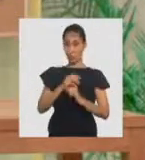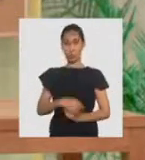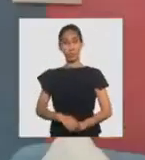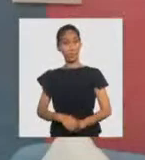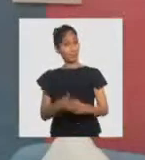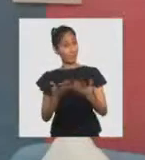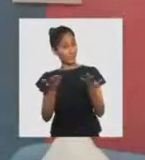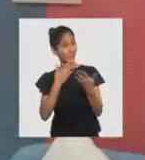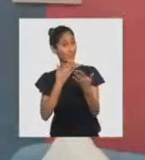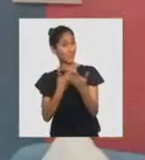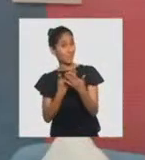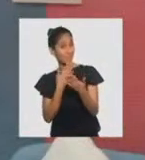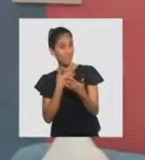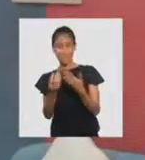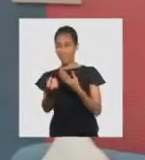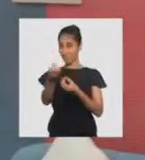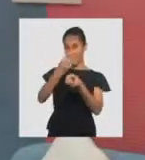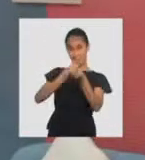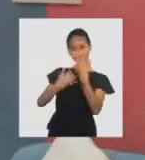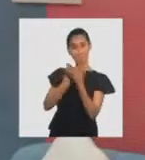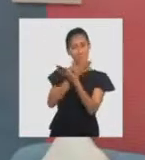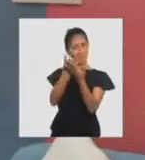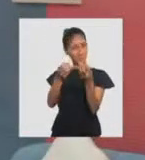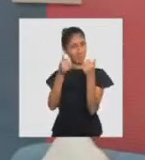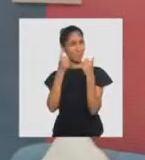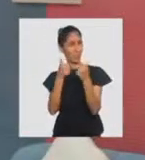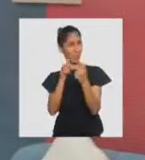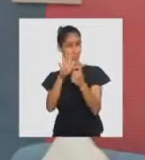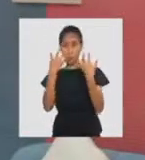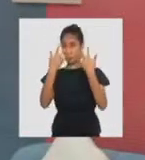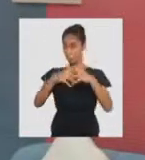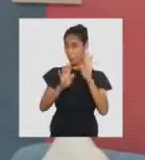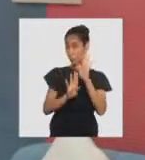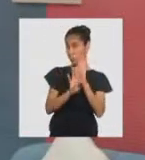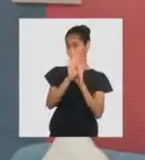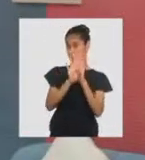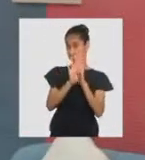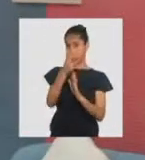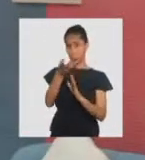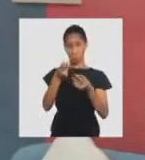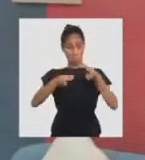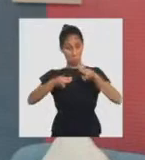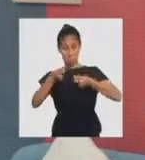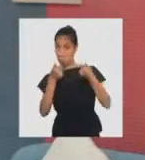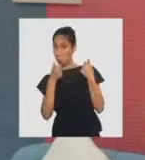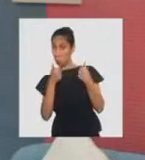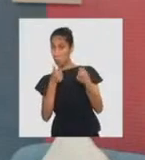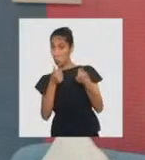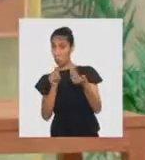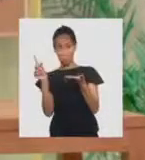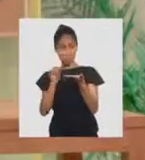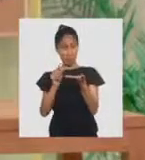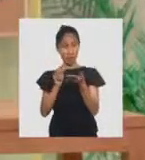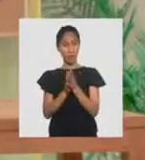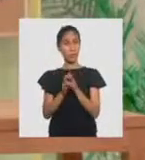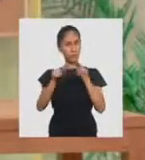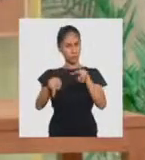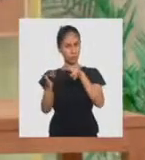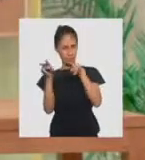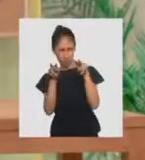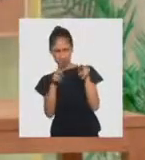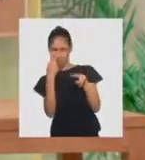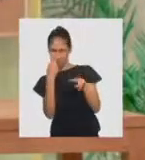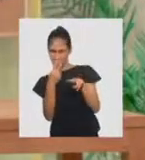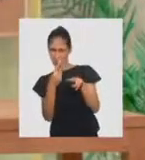preguntas. Gracias por contarnos su caso y felicitaciones por su emprendimiento. Sus diseños están muy cómodos. ¿Te das cuenta cómo se